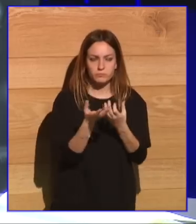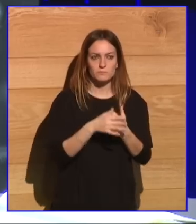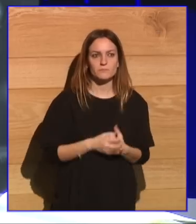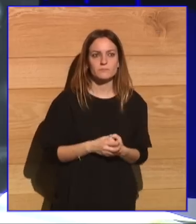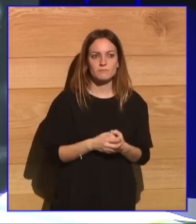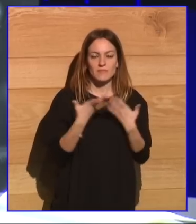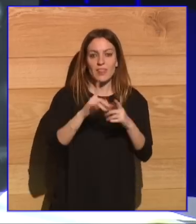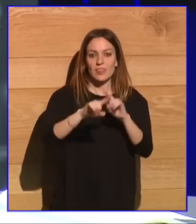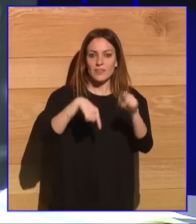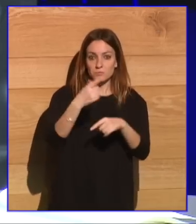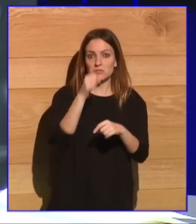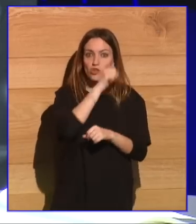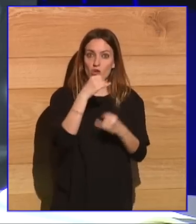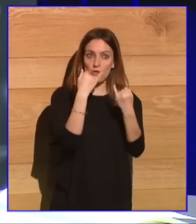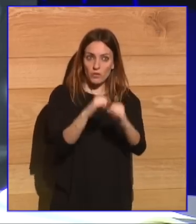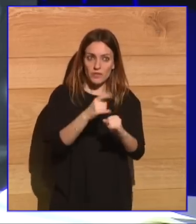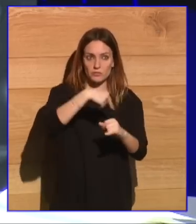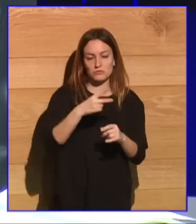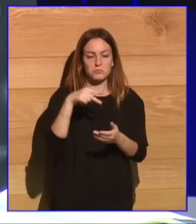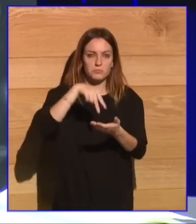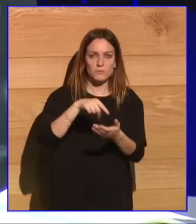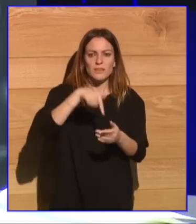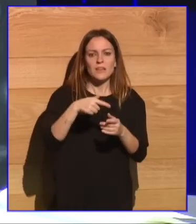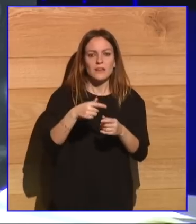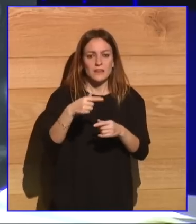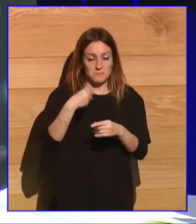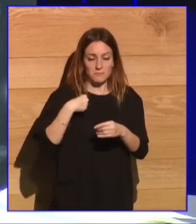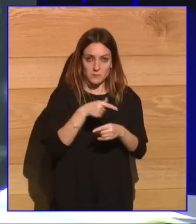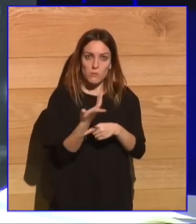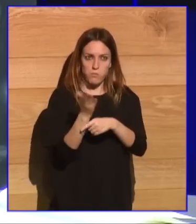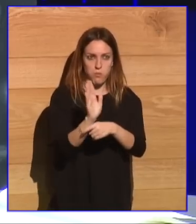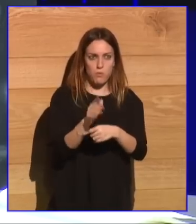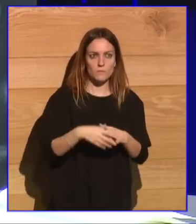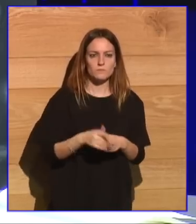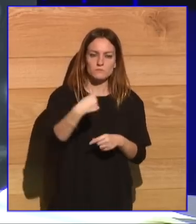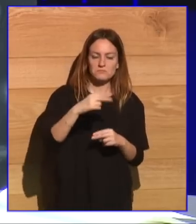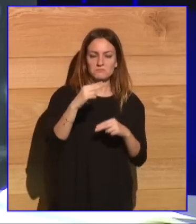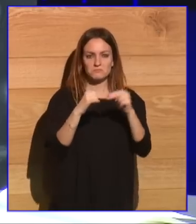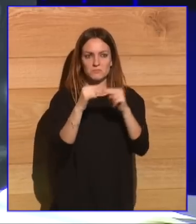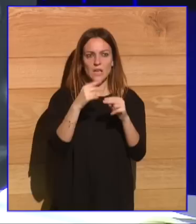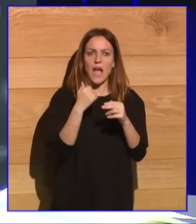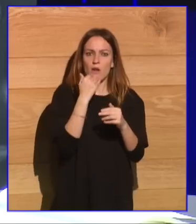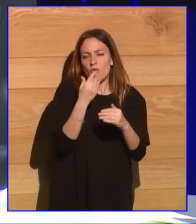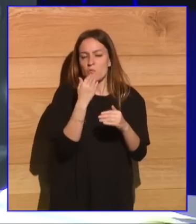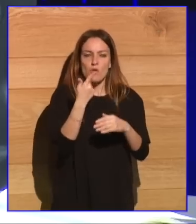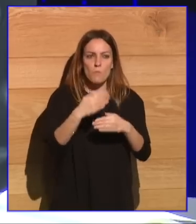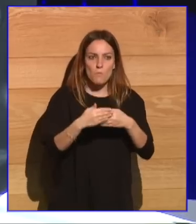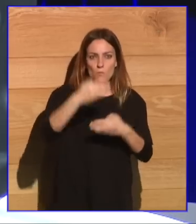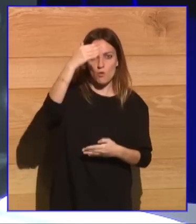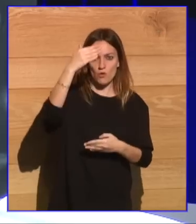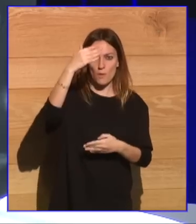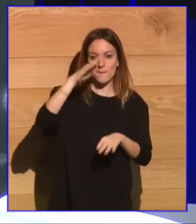a un concierto. Y en este concierto se va a reproducir de alguna manera eso. Vamos a construir un muro que nos